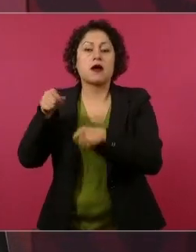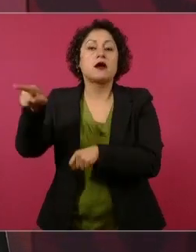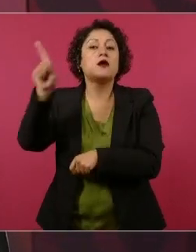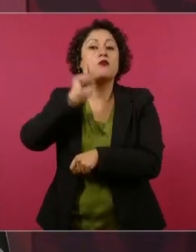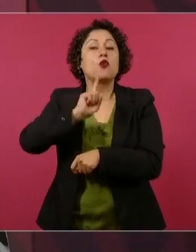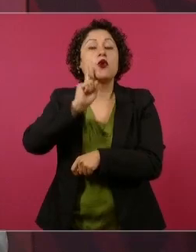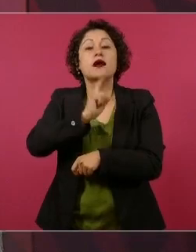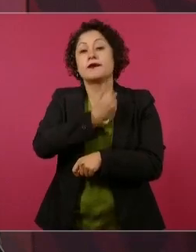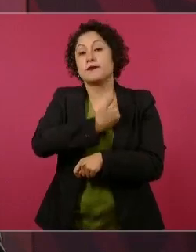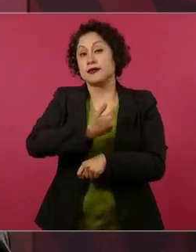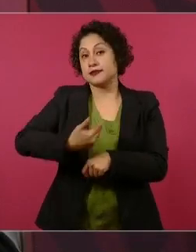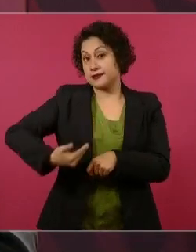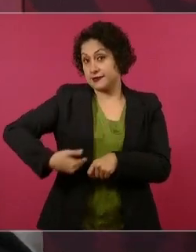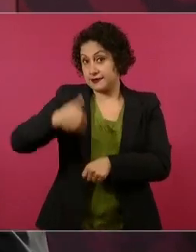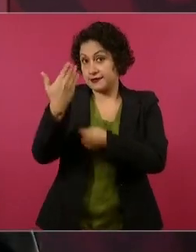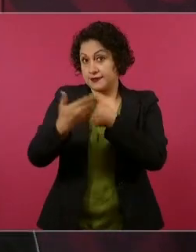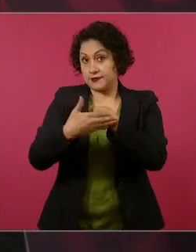un programa